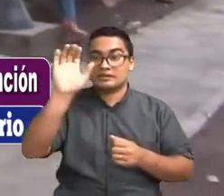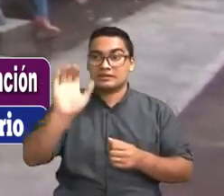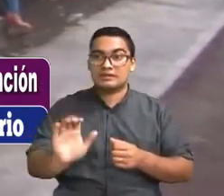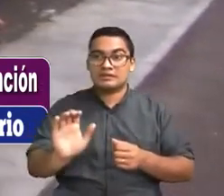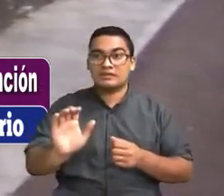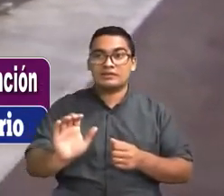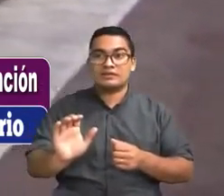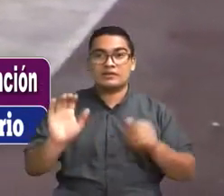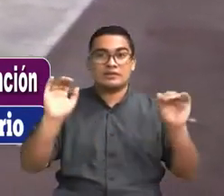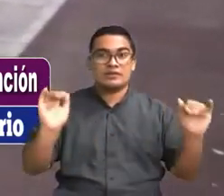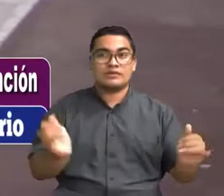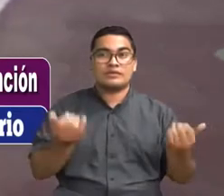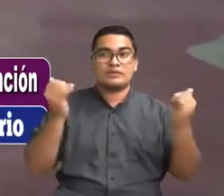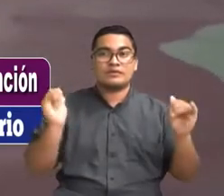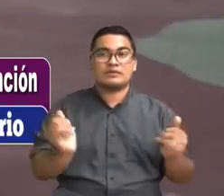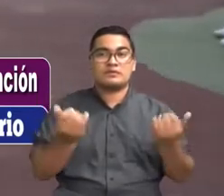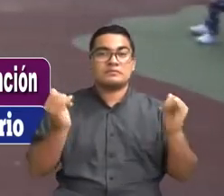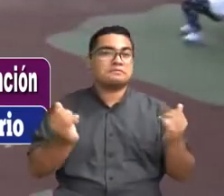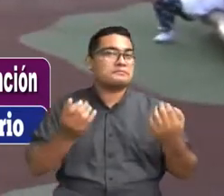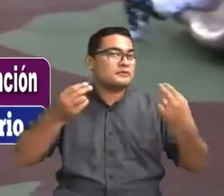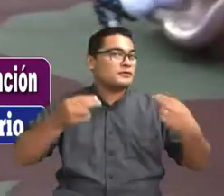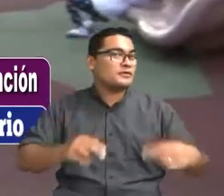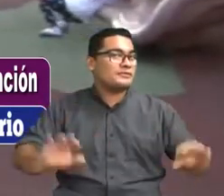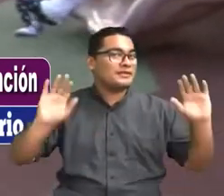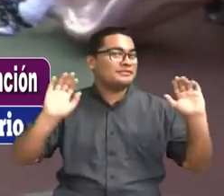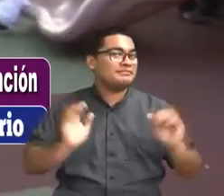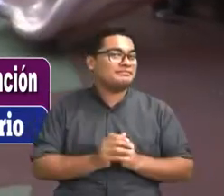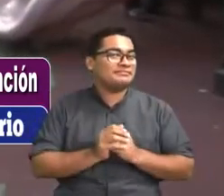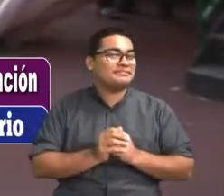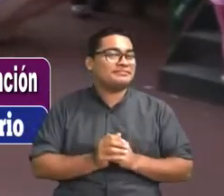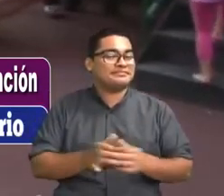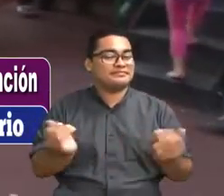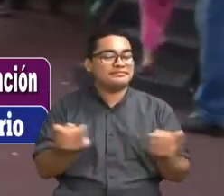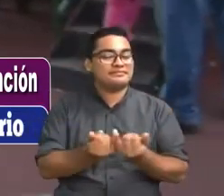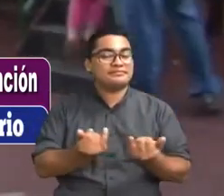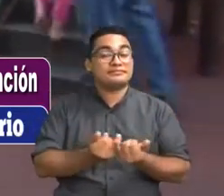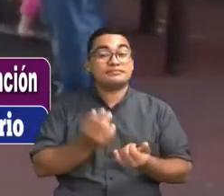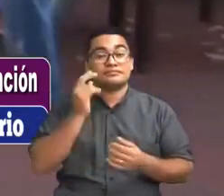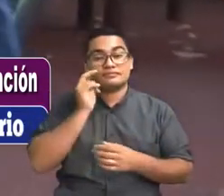niño, ¿verdad? Y de igual manera vemos cómo